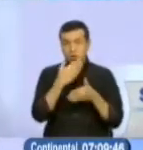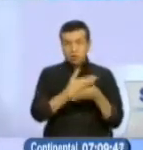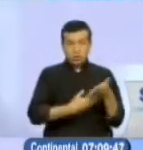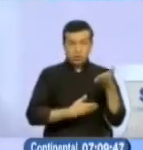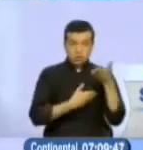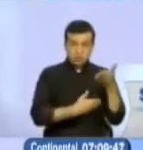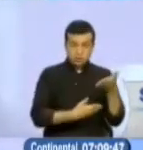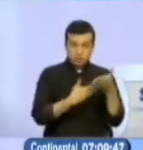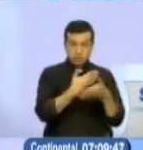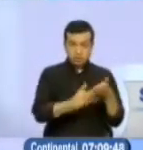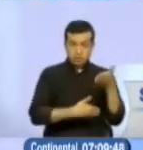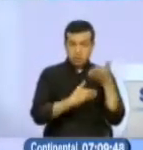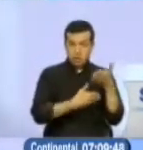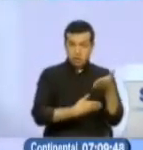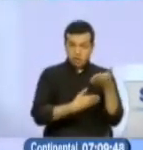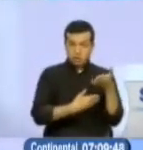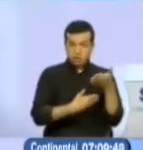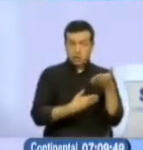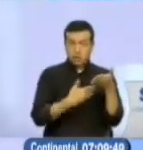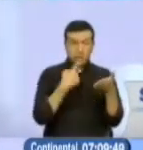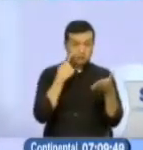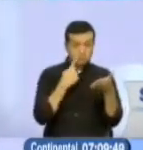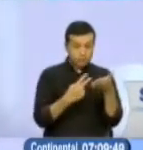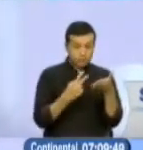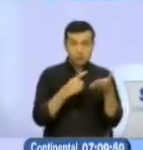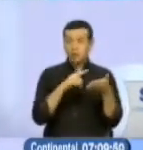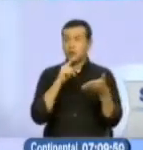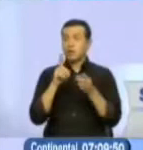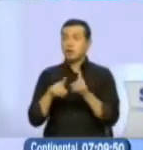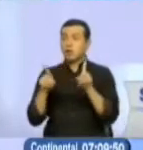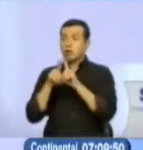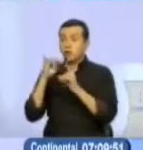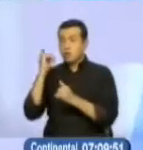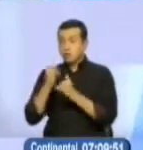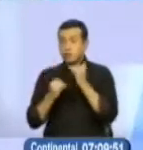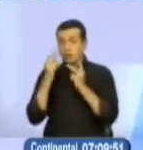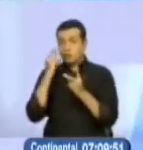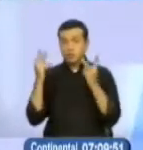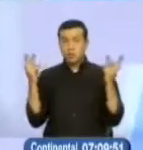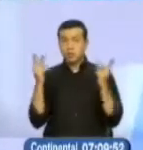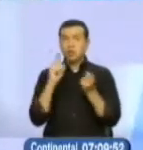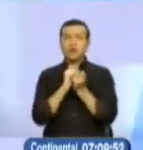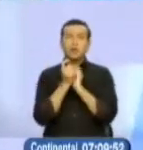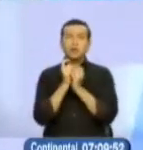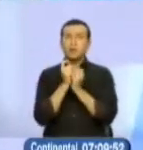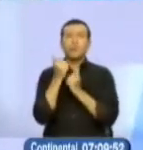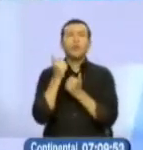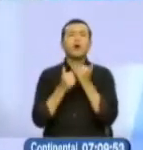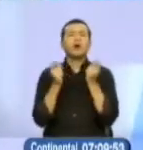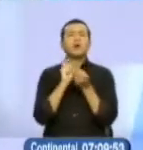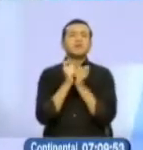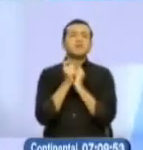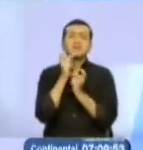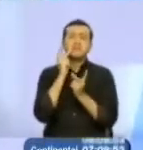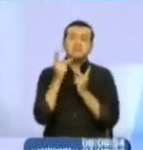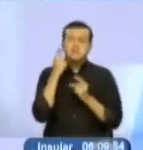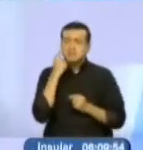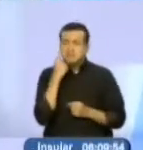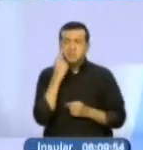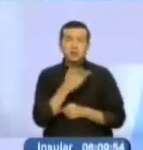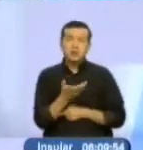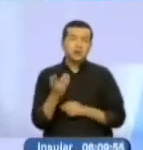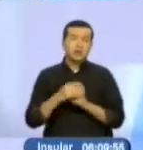figuraba en el acto inicialmente y el resultado final cuáles eran las variaciones principales que se podían observar